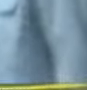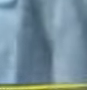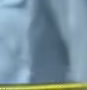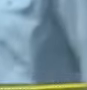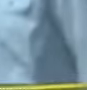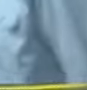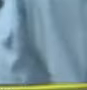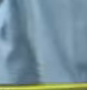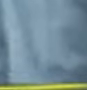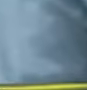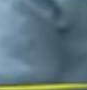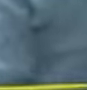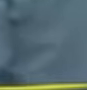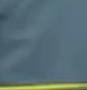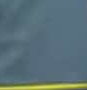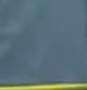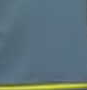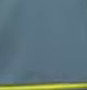vamos